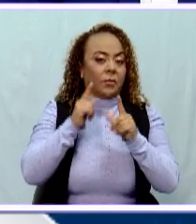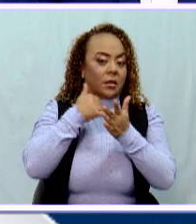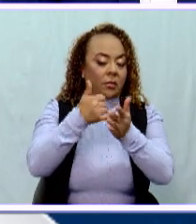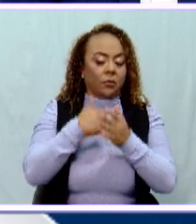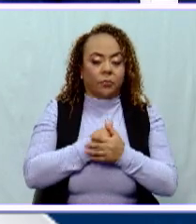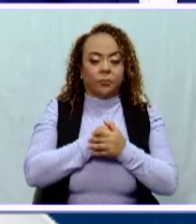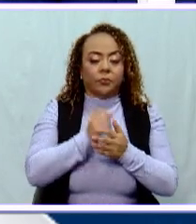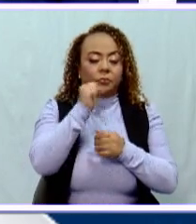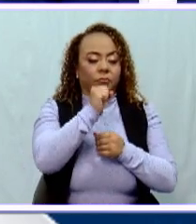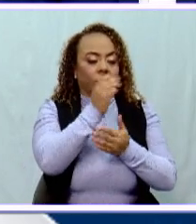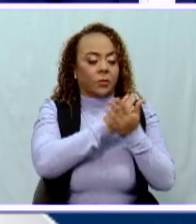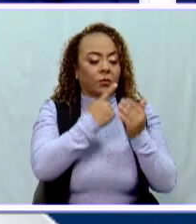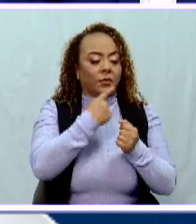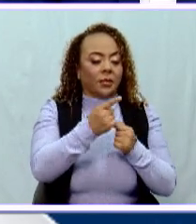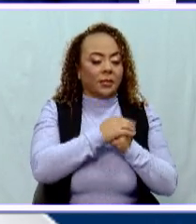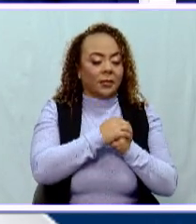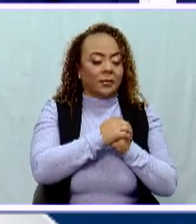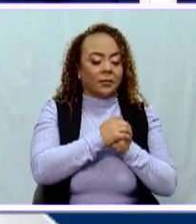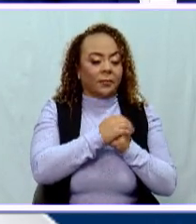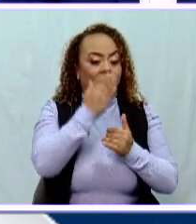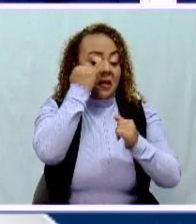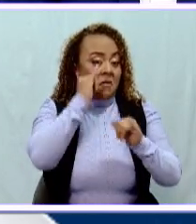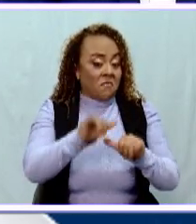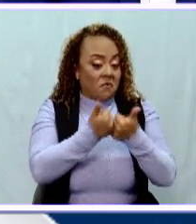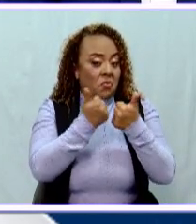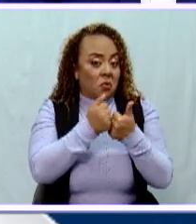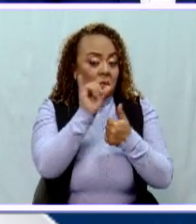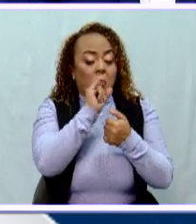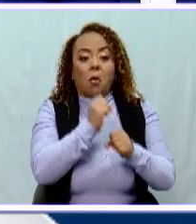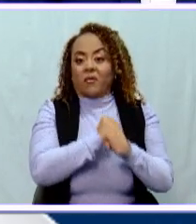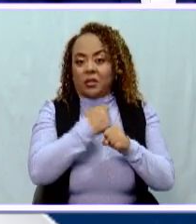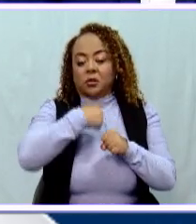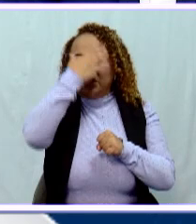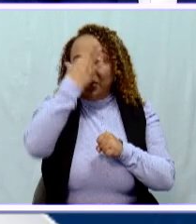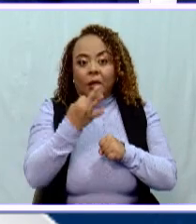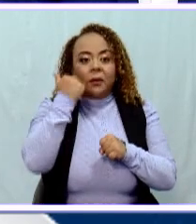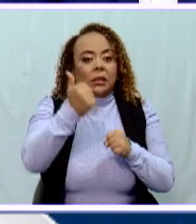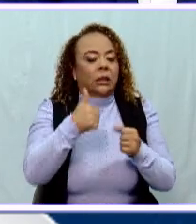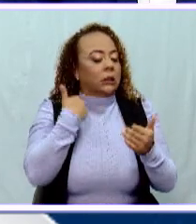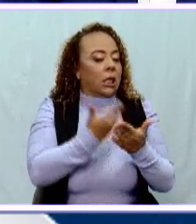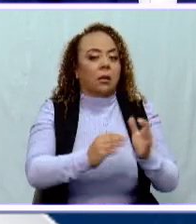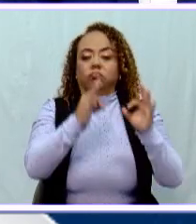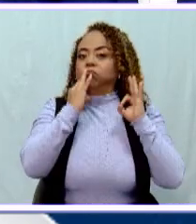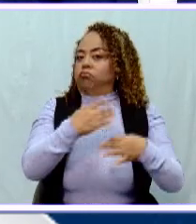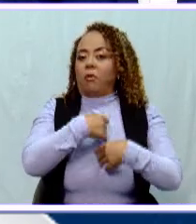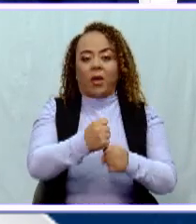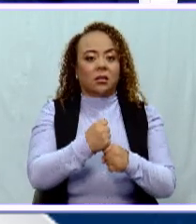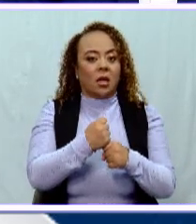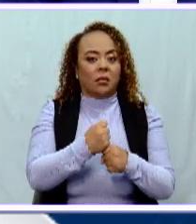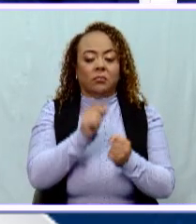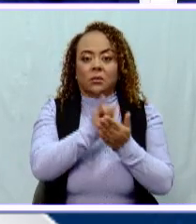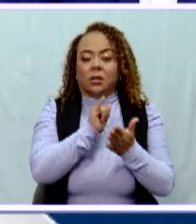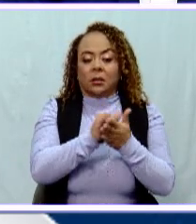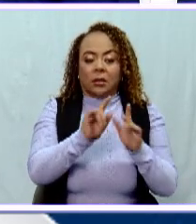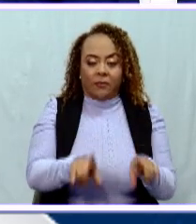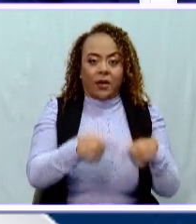algunos dicen que el fútbol al final es un estado de confianza yo creo que a la forense llegue un inmejorable estado de confianza a esta gran